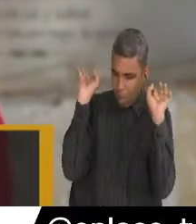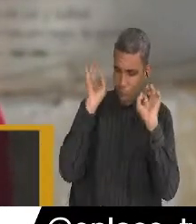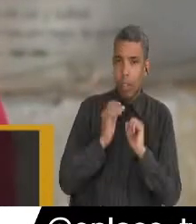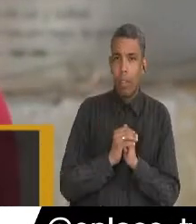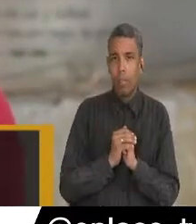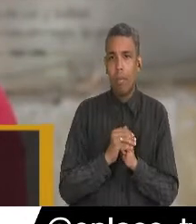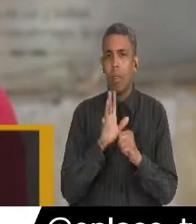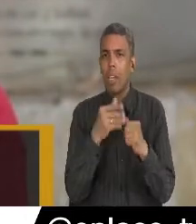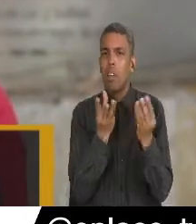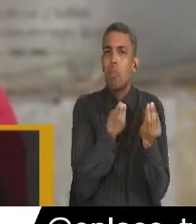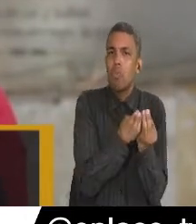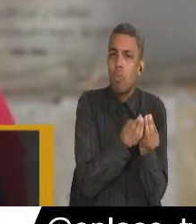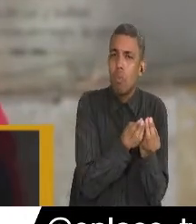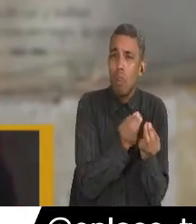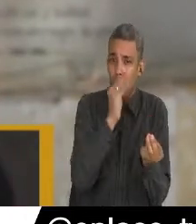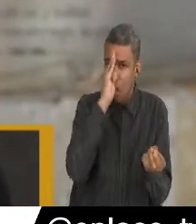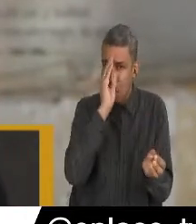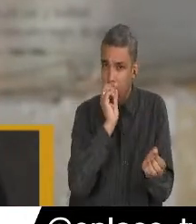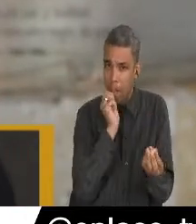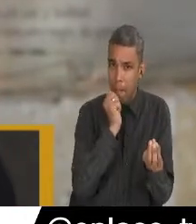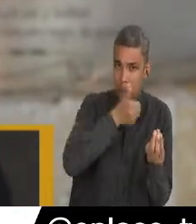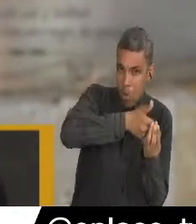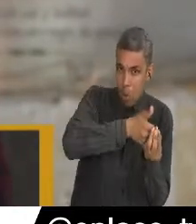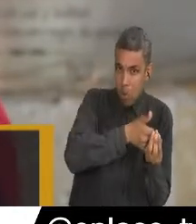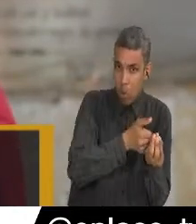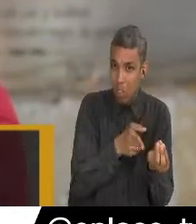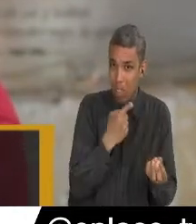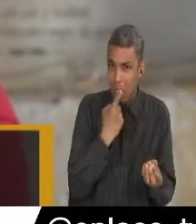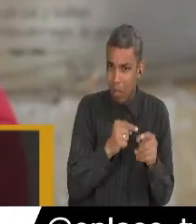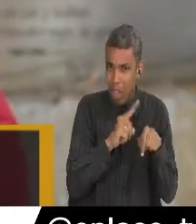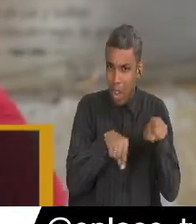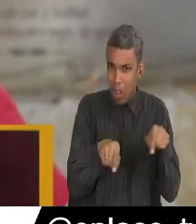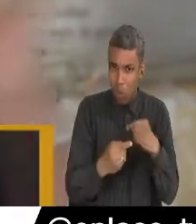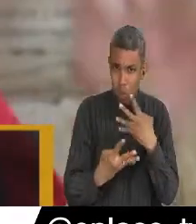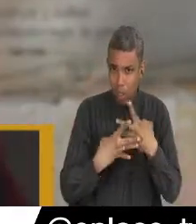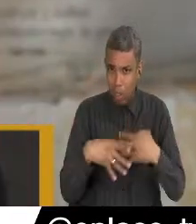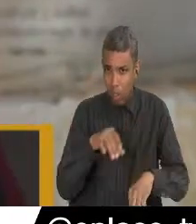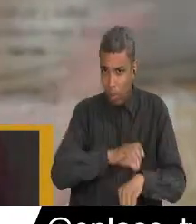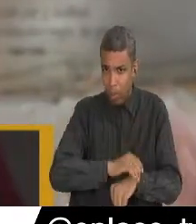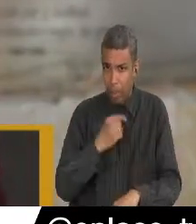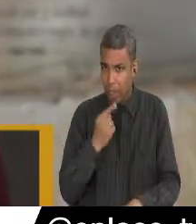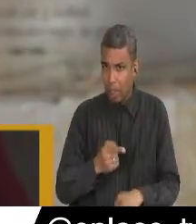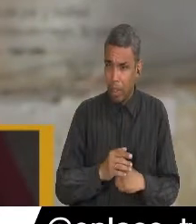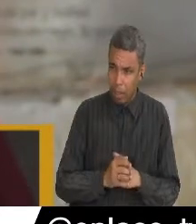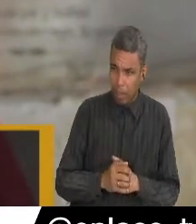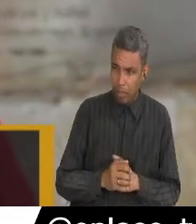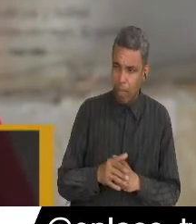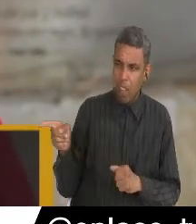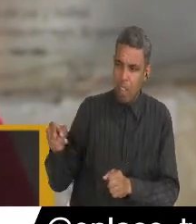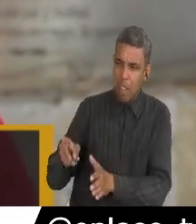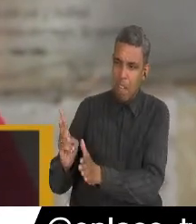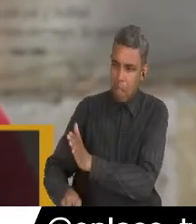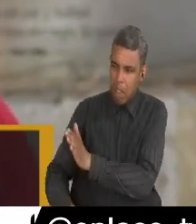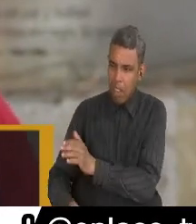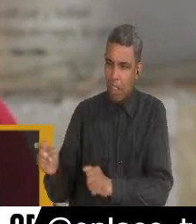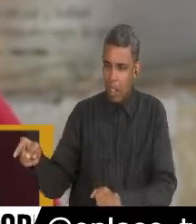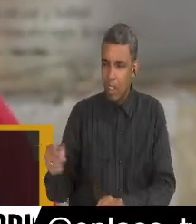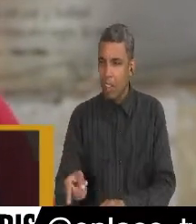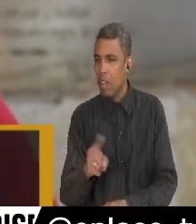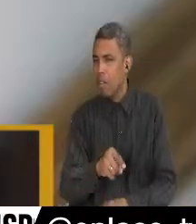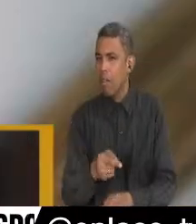confianza entre la víctima y los victimarios. Una situación que envolvió a la ciudad de Barranca Bermeja